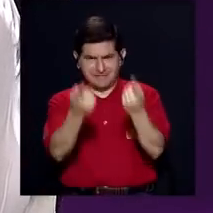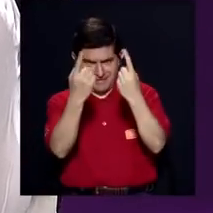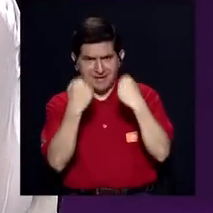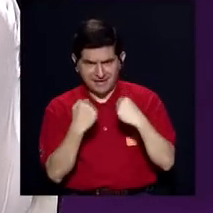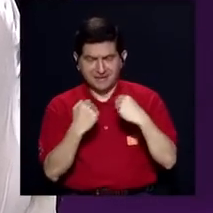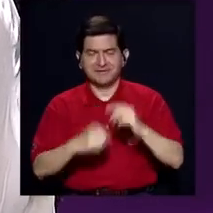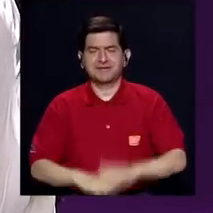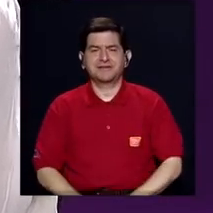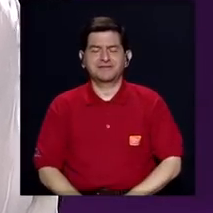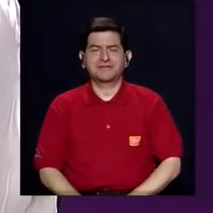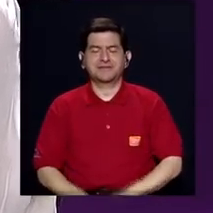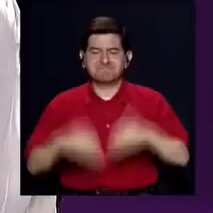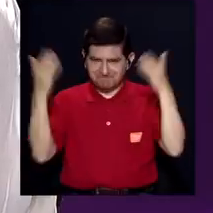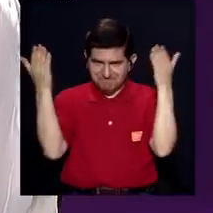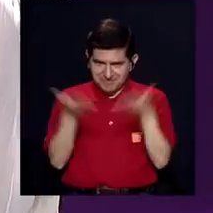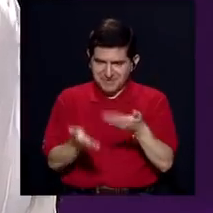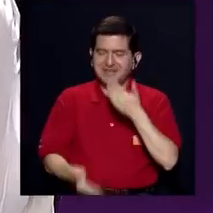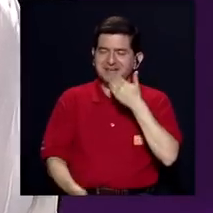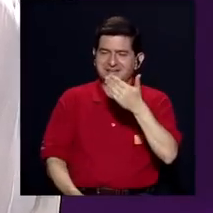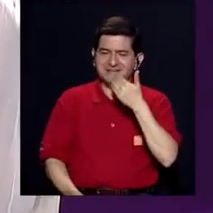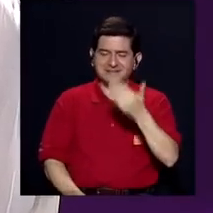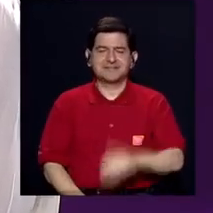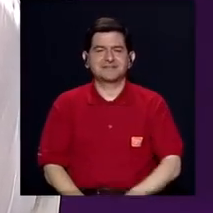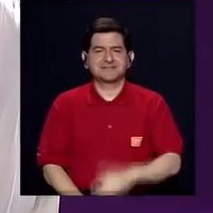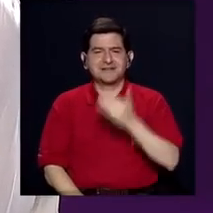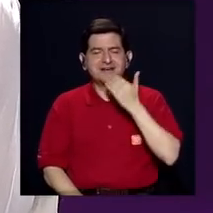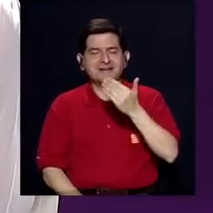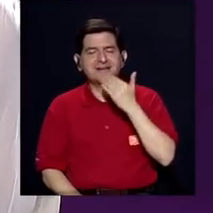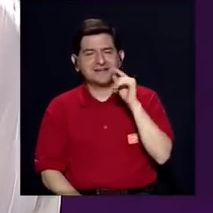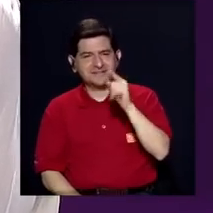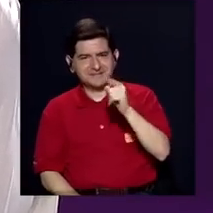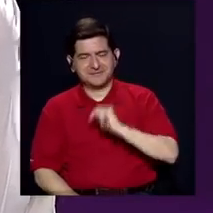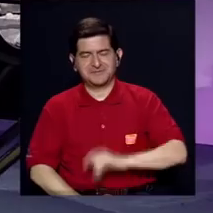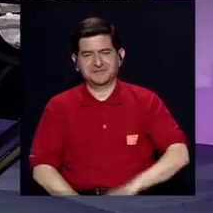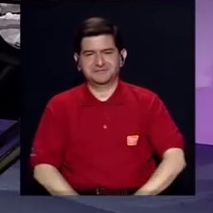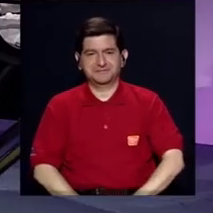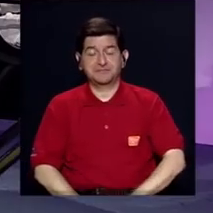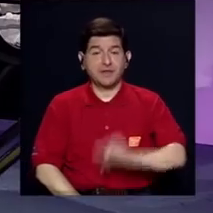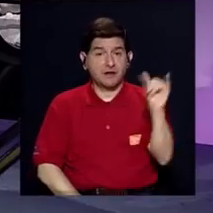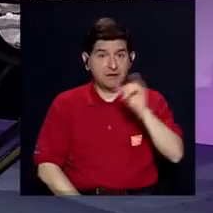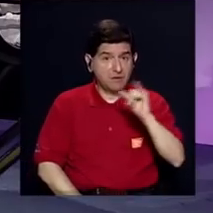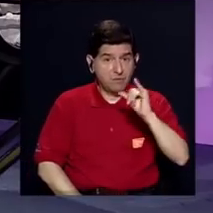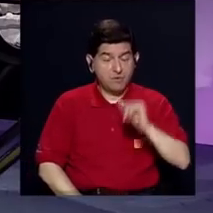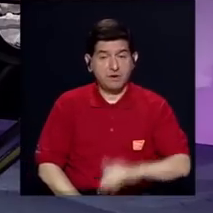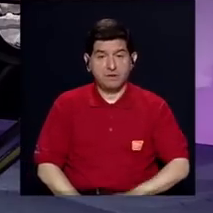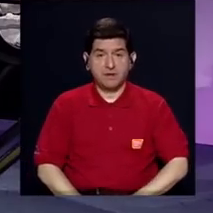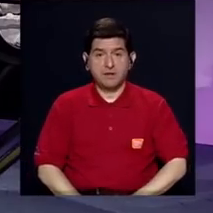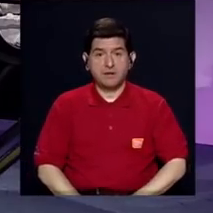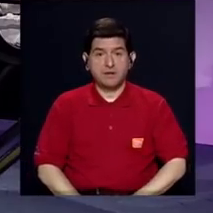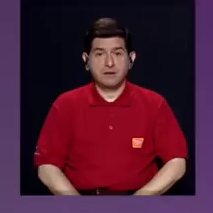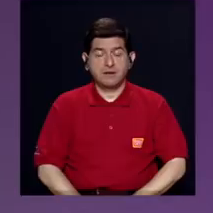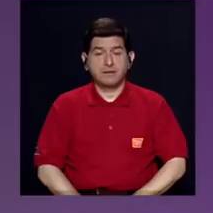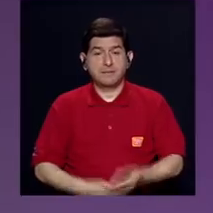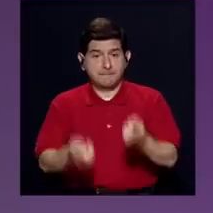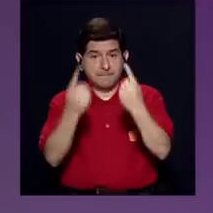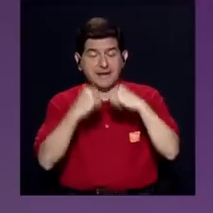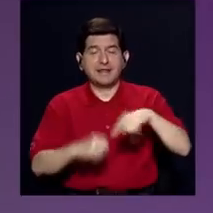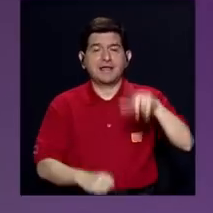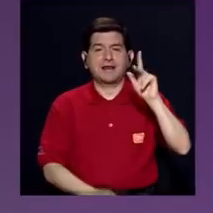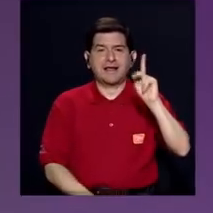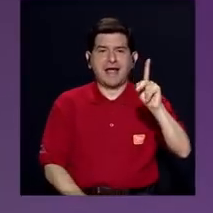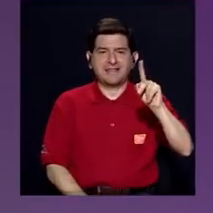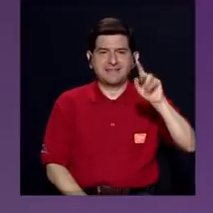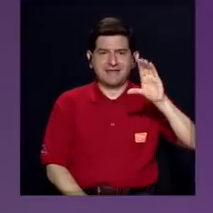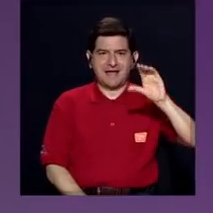presencia de patricia bienvenidas muchas gracias de racionalizarlos ustedes y también con la presencia de catia